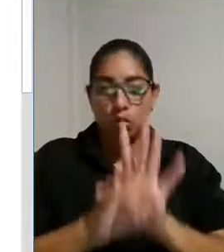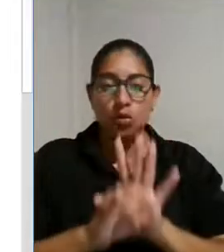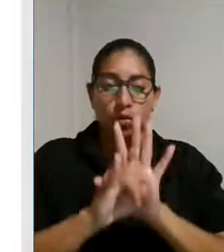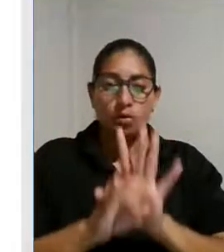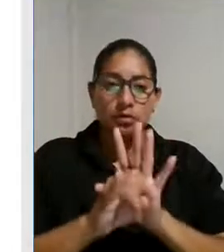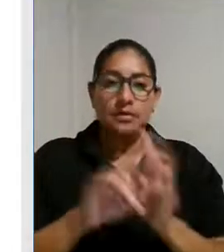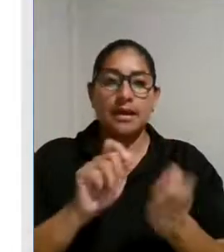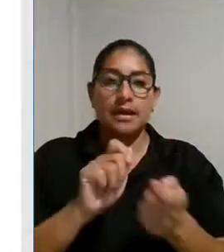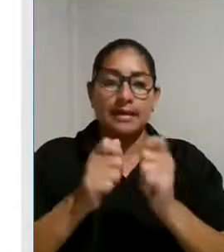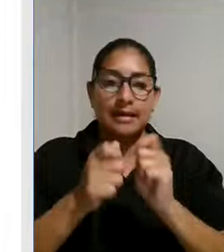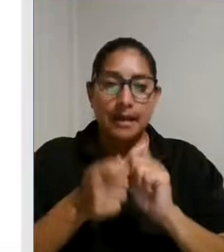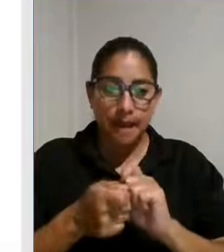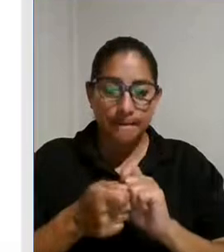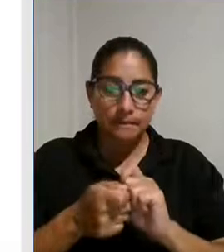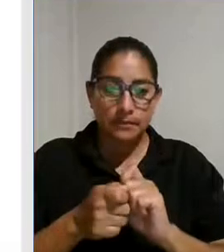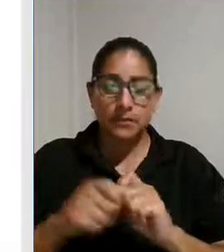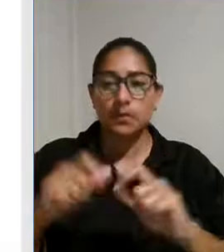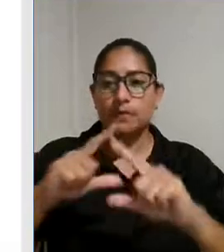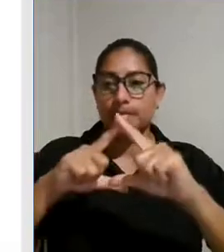cambio, que sería delta